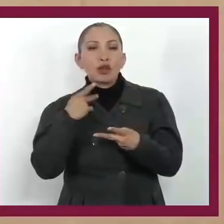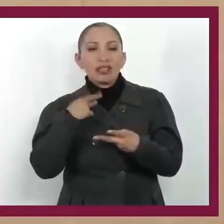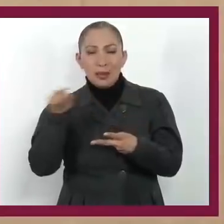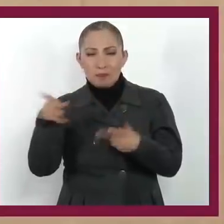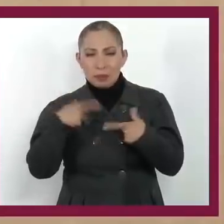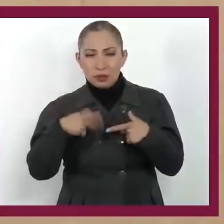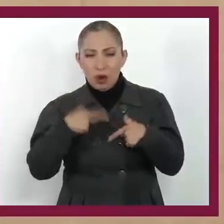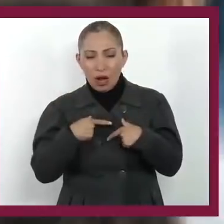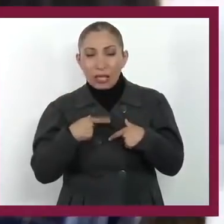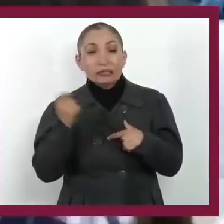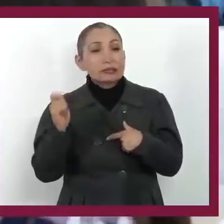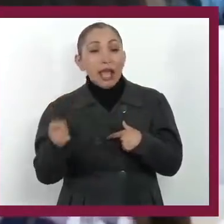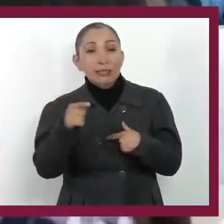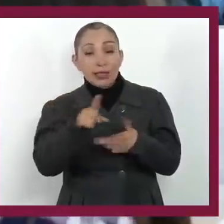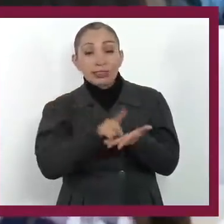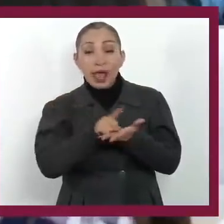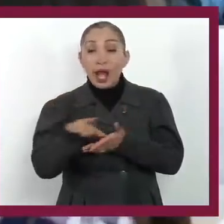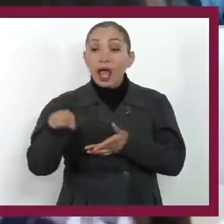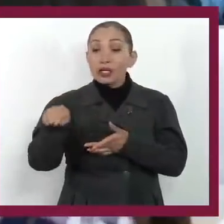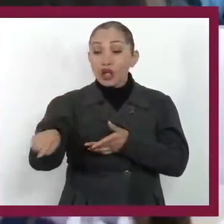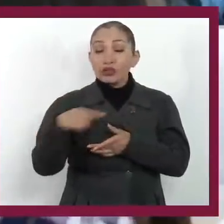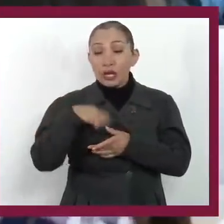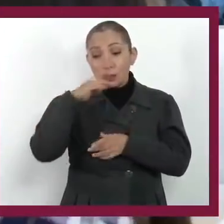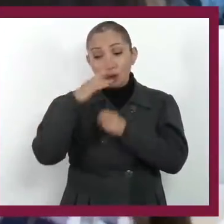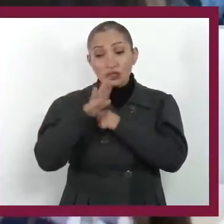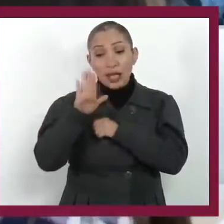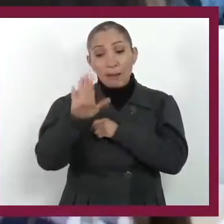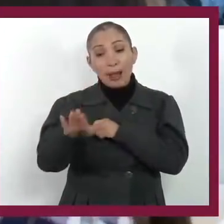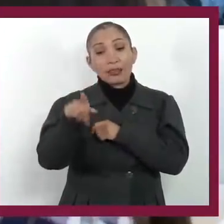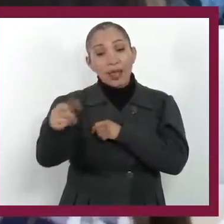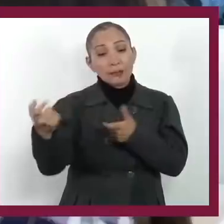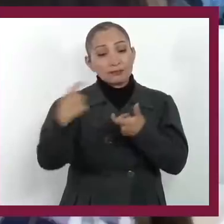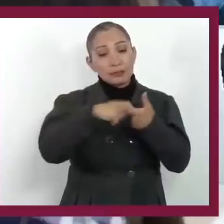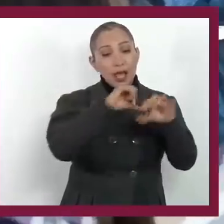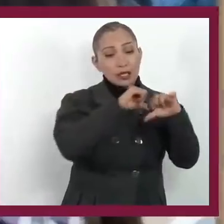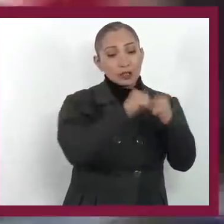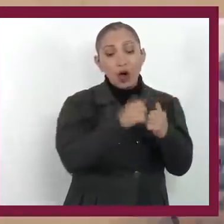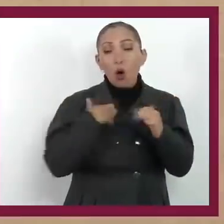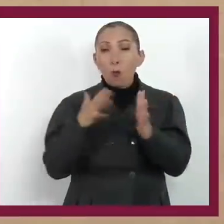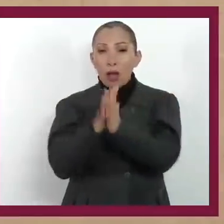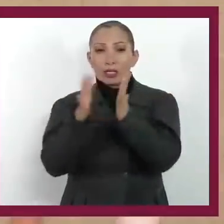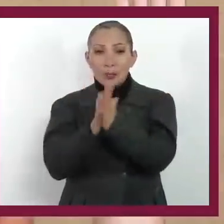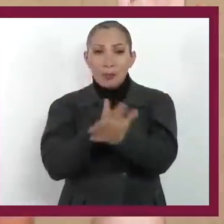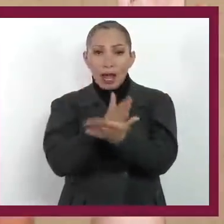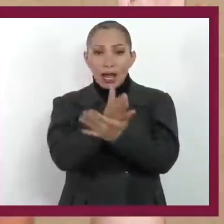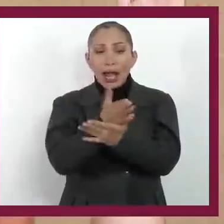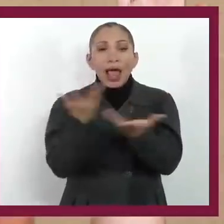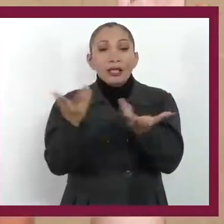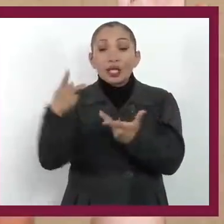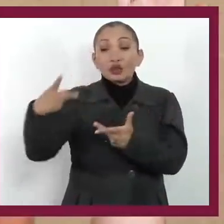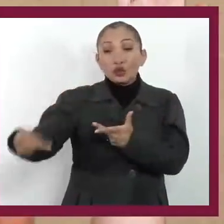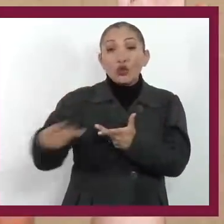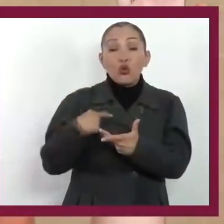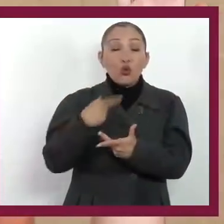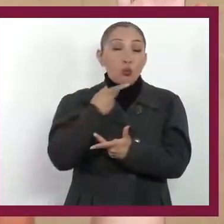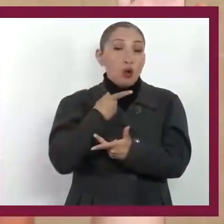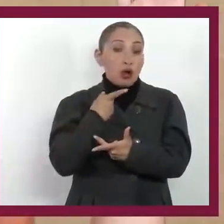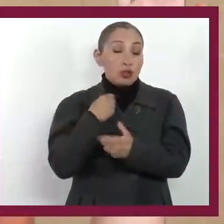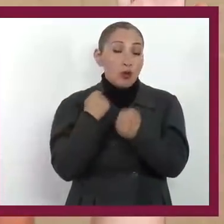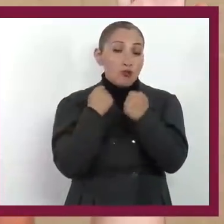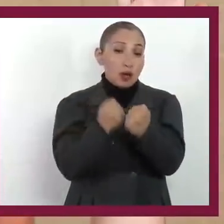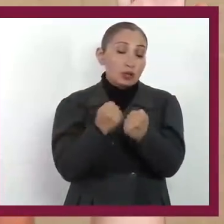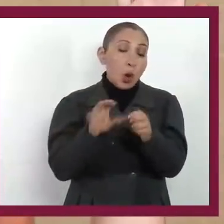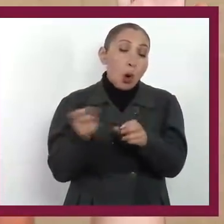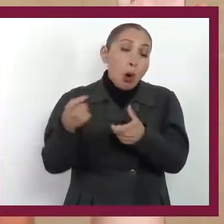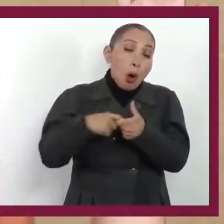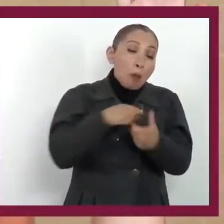ciudadanía, que consiste en los derechos y en las responsabilidades de asociación y de participación en el ejercicio del poder político, como